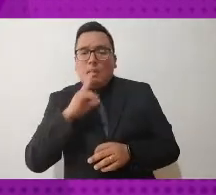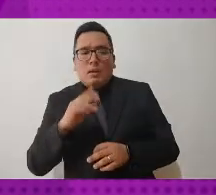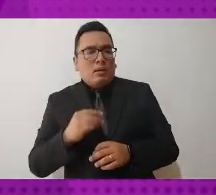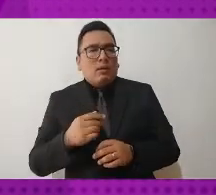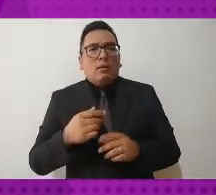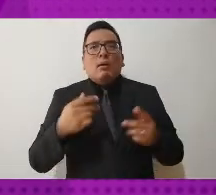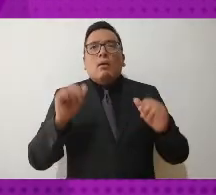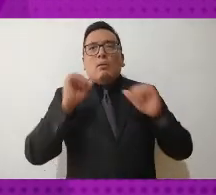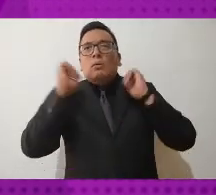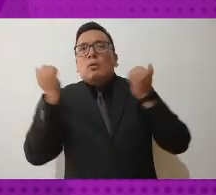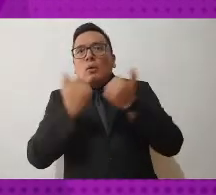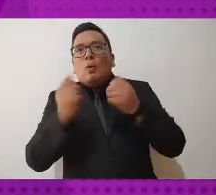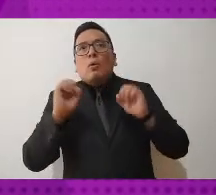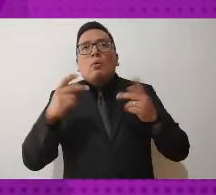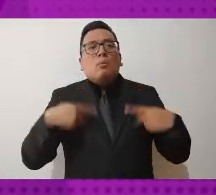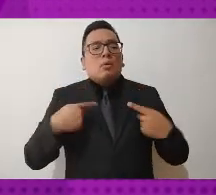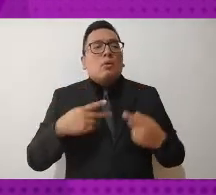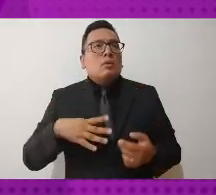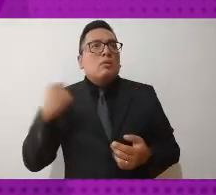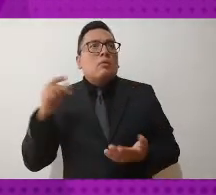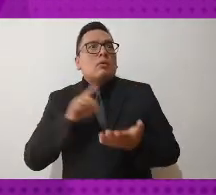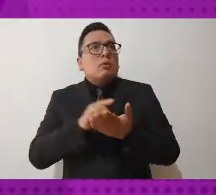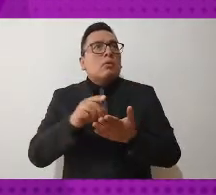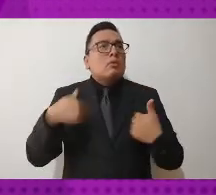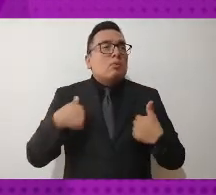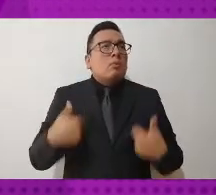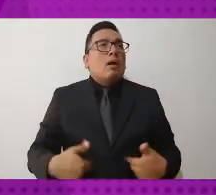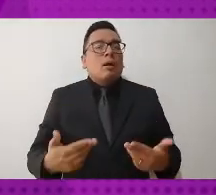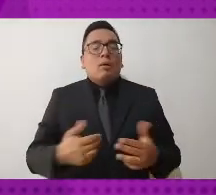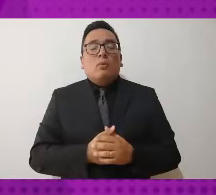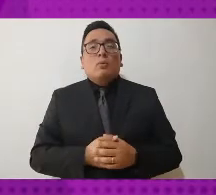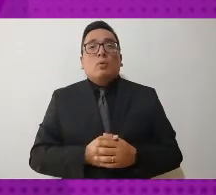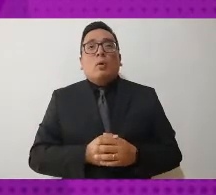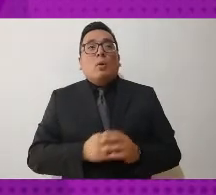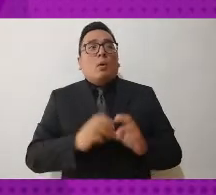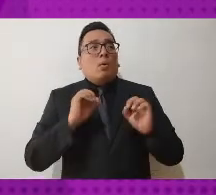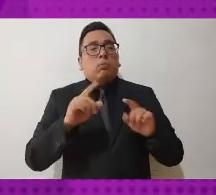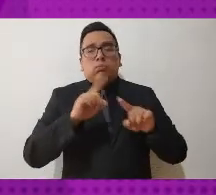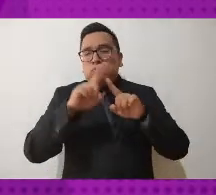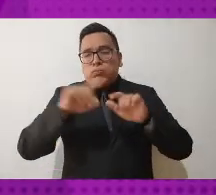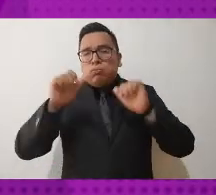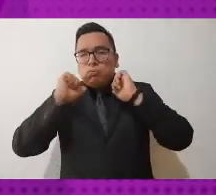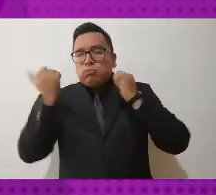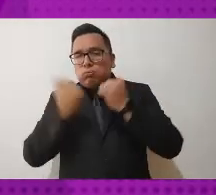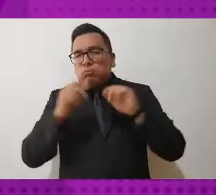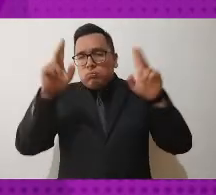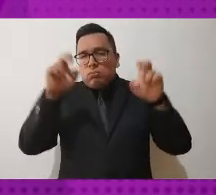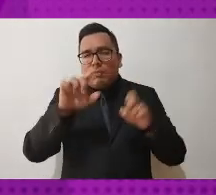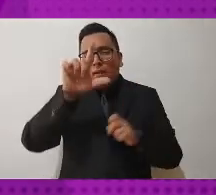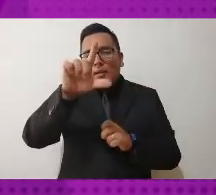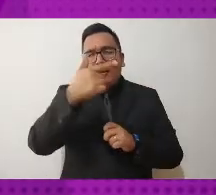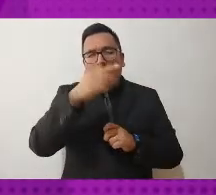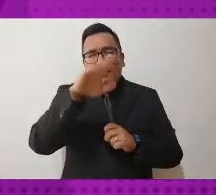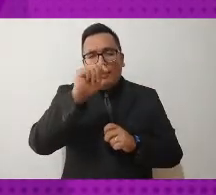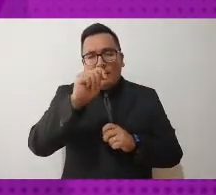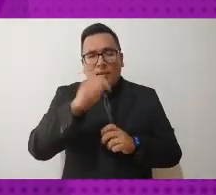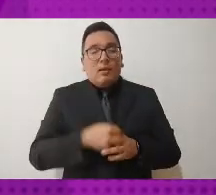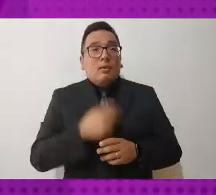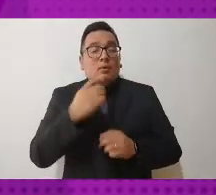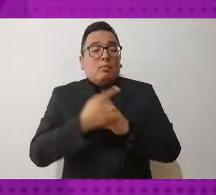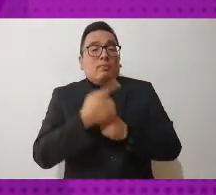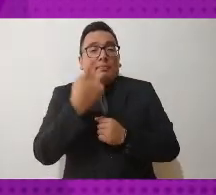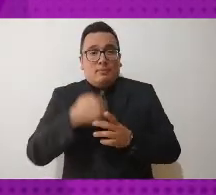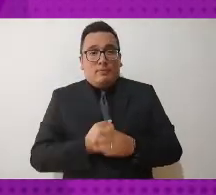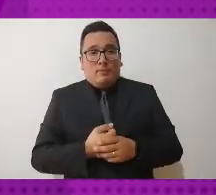activistas con sociedad civil con organizaciones que trabajan en el tema lgbt porque